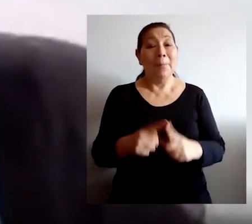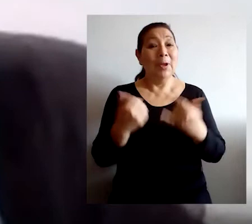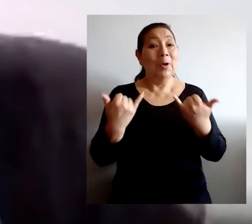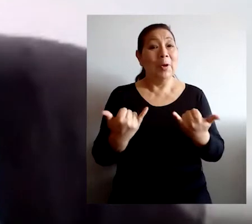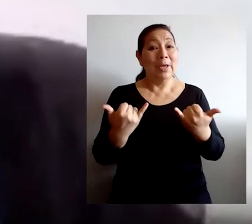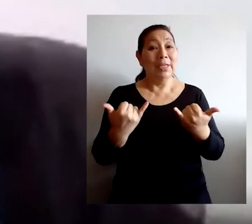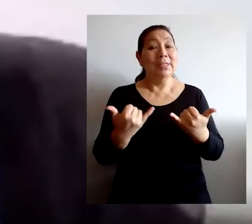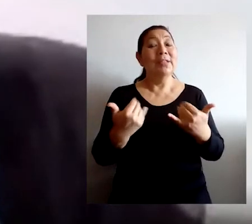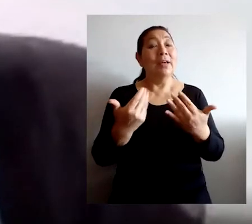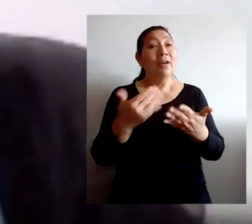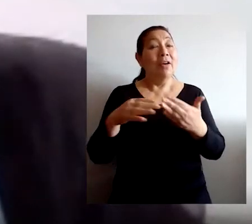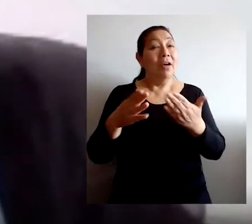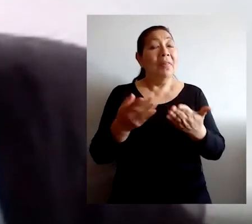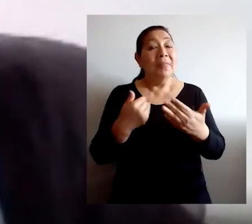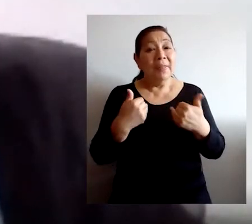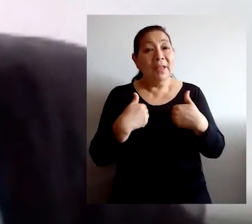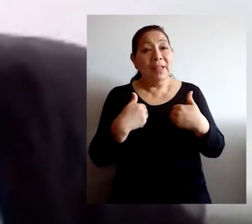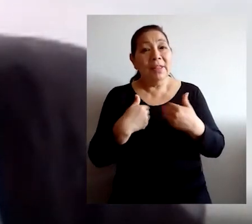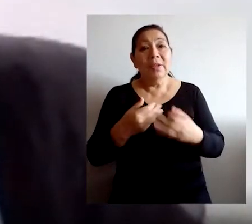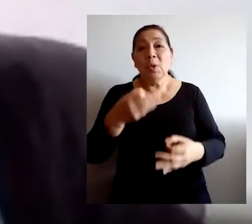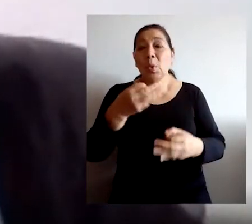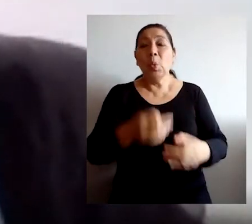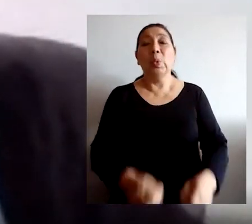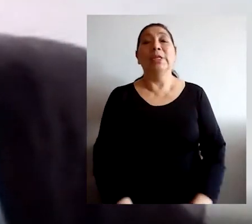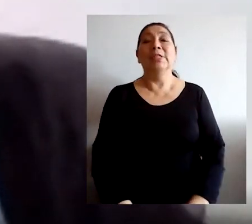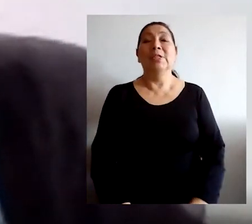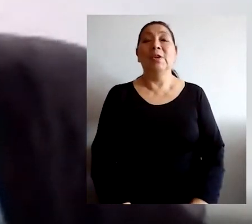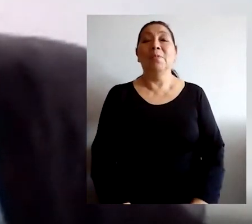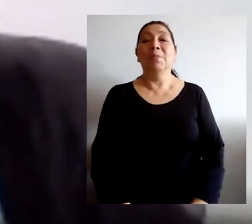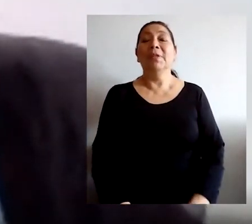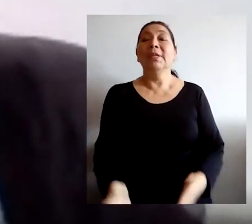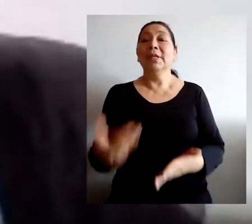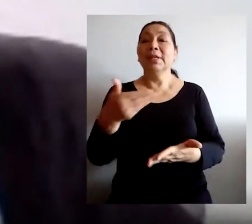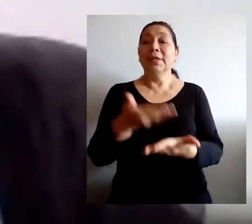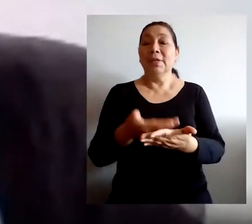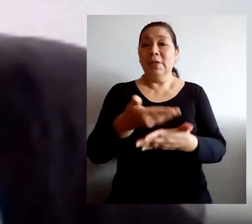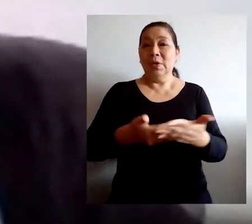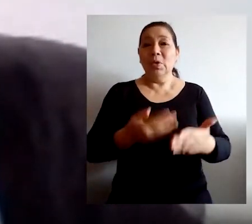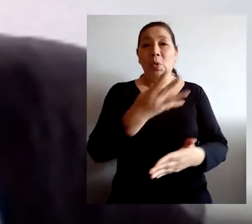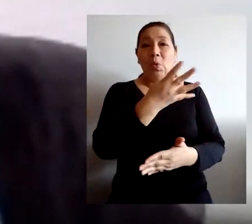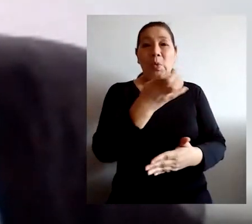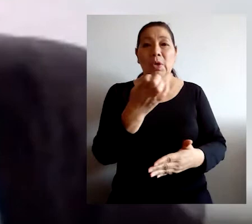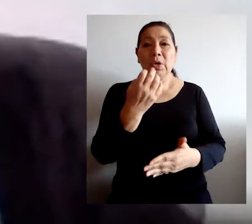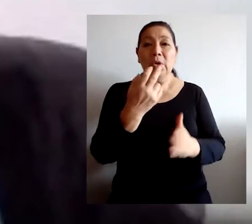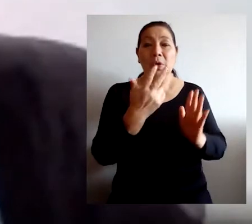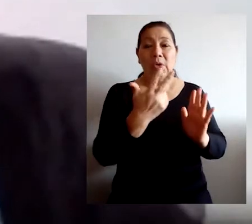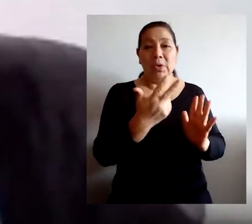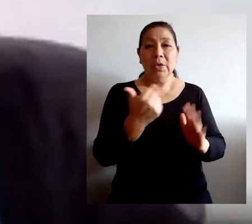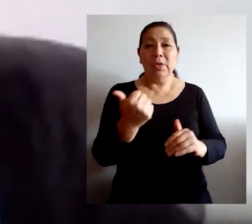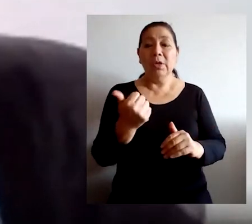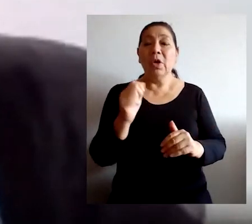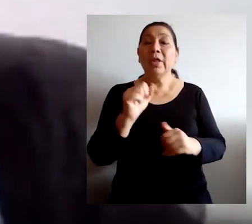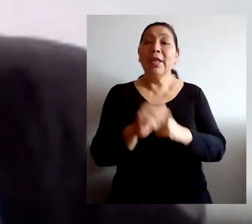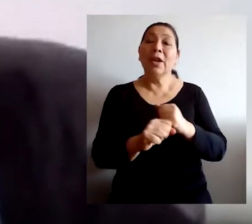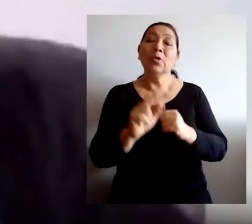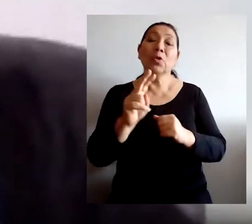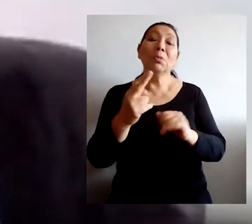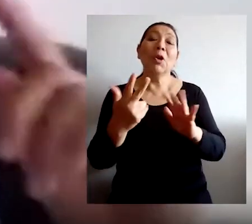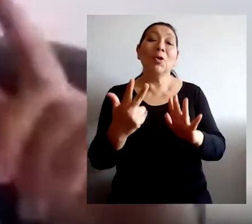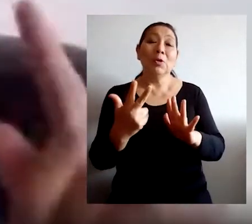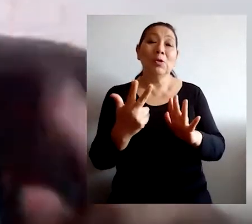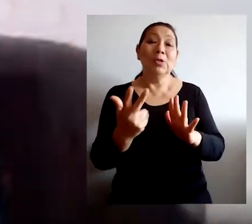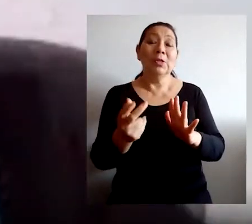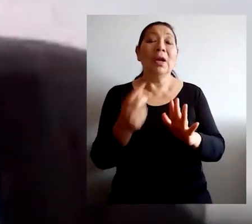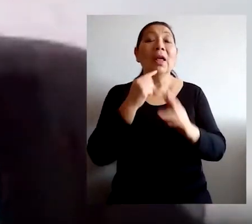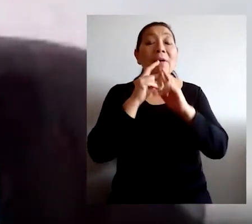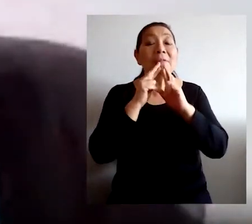esta fuente la tenemos de la sentencia contenida en el expediente 483 del 2008, que lo hemos referido